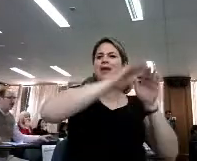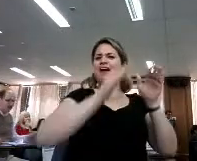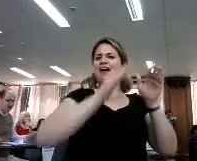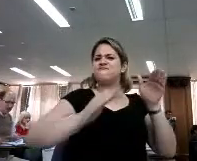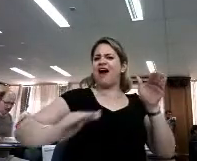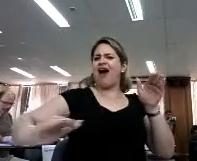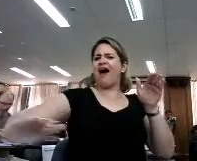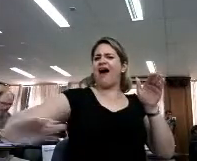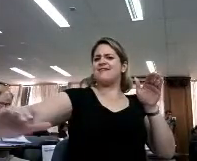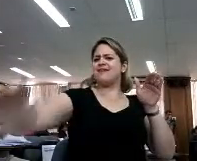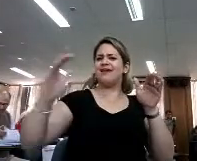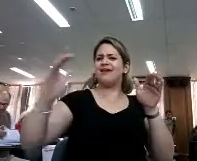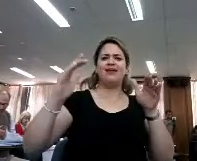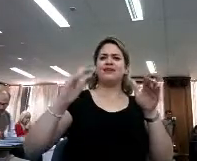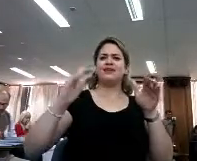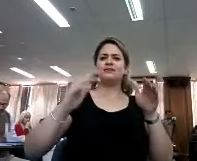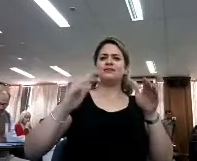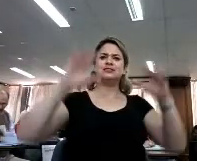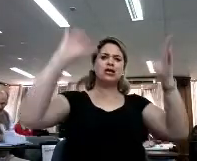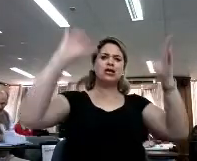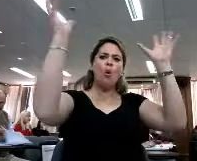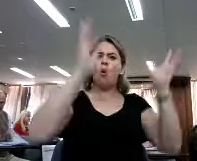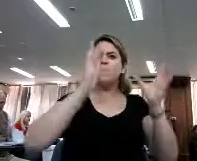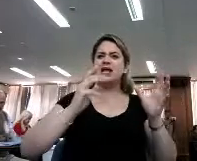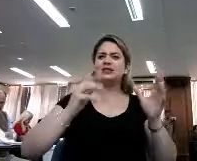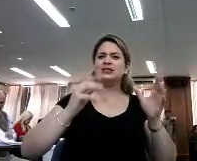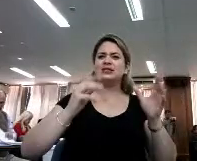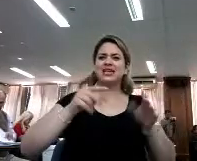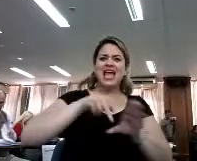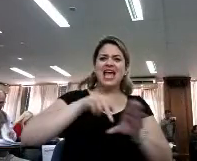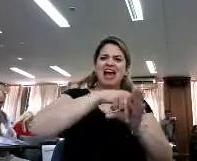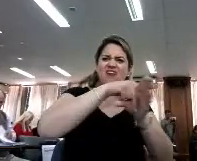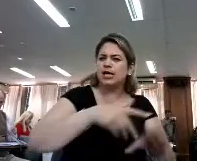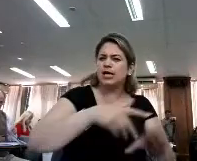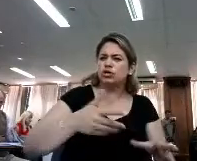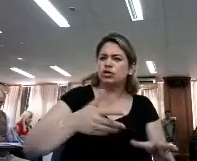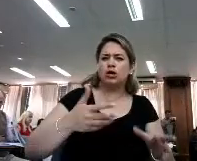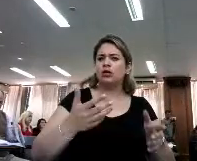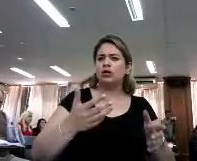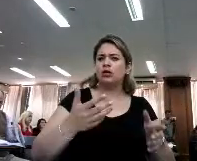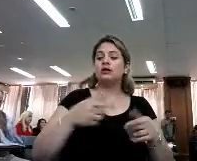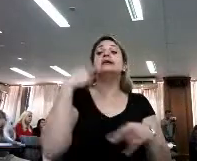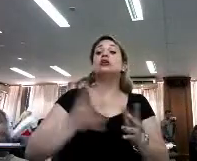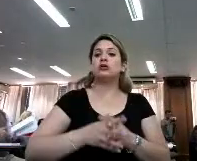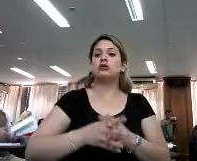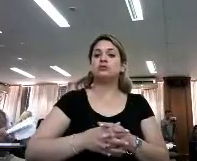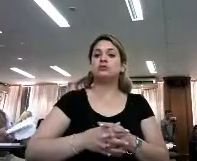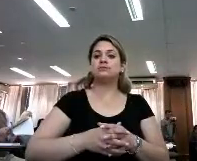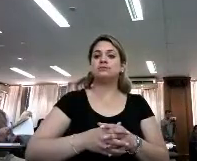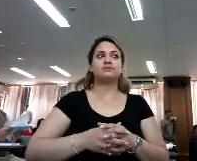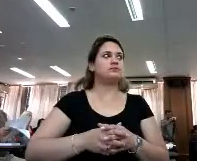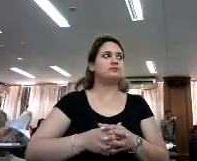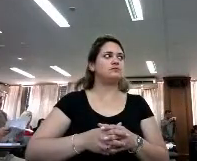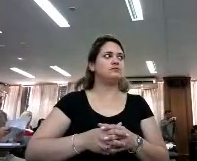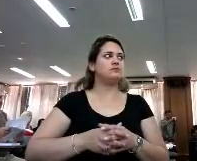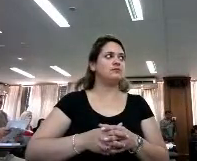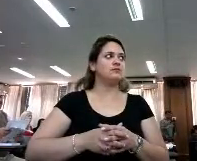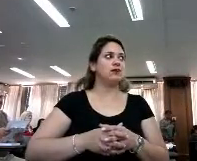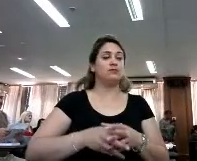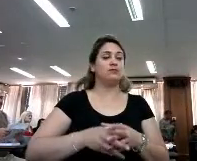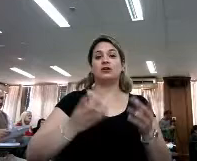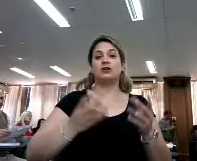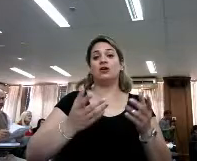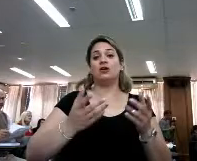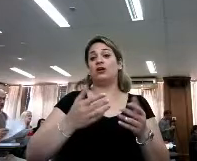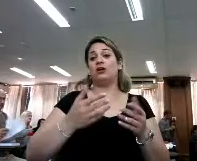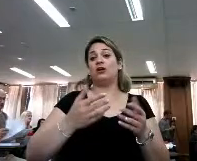Armadura, valle, nube, el caballo. ¿Qué otro elemento tendríamos? Ah,